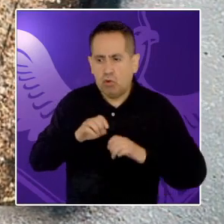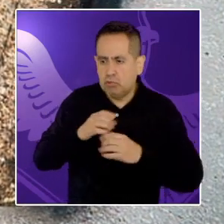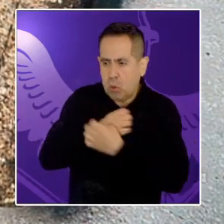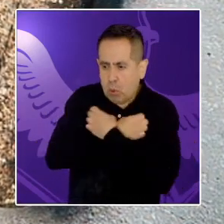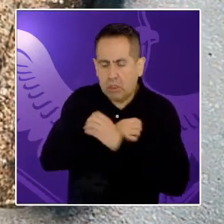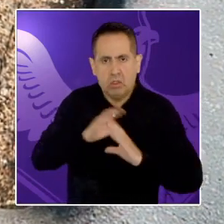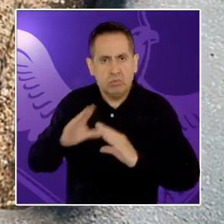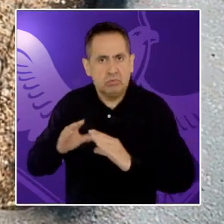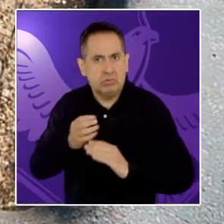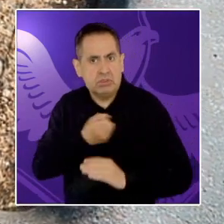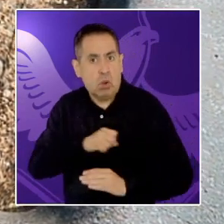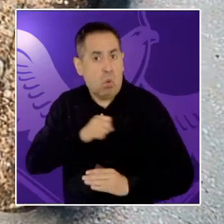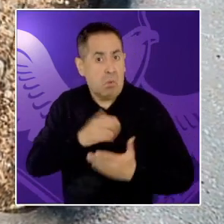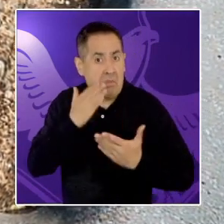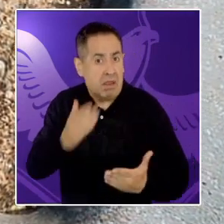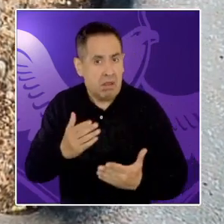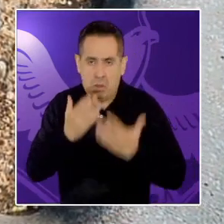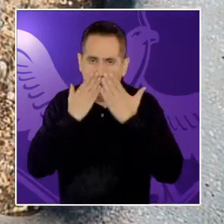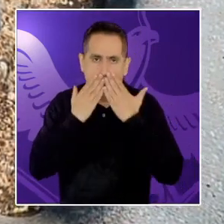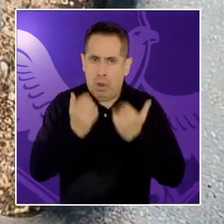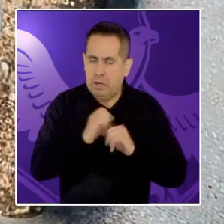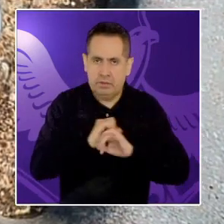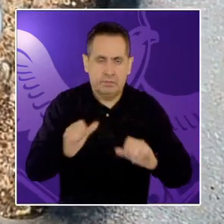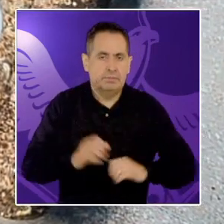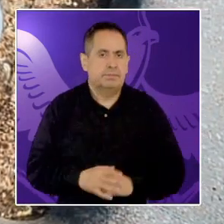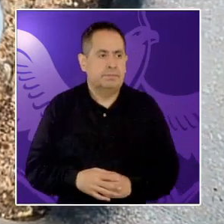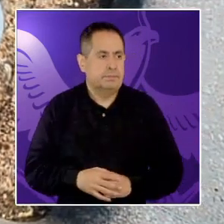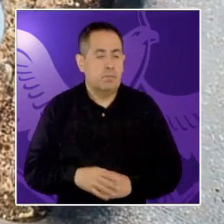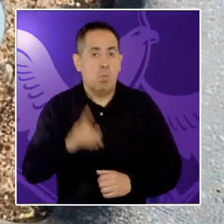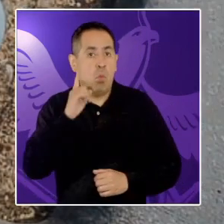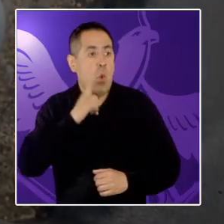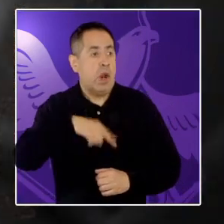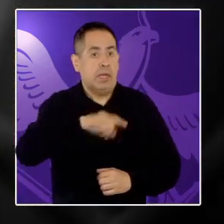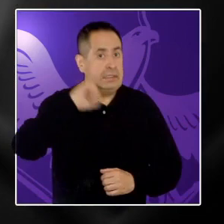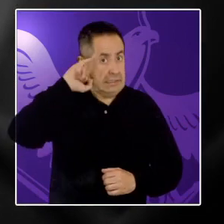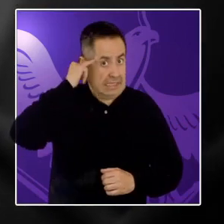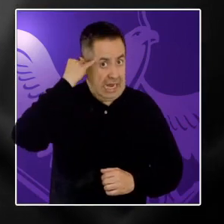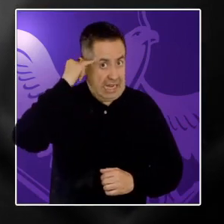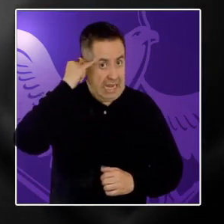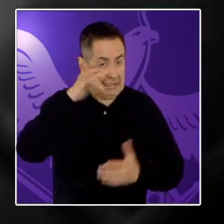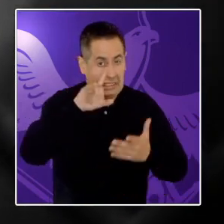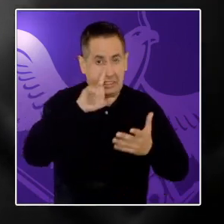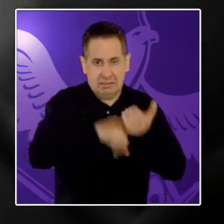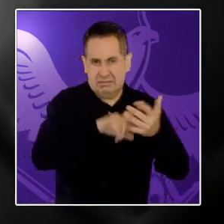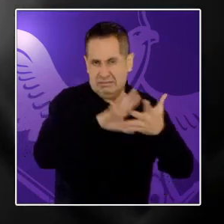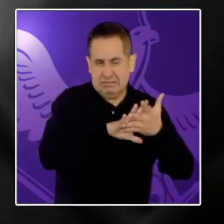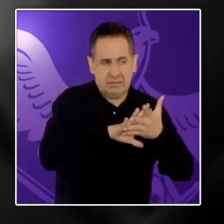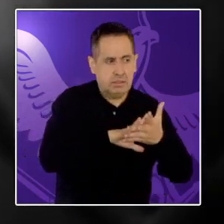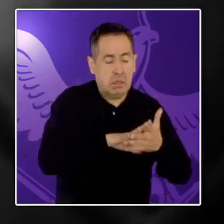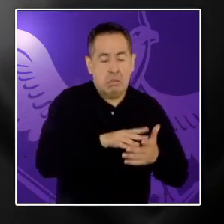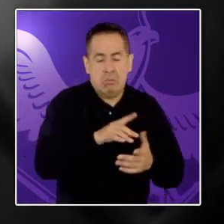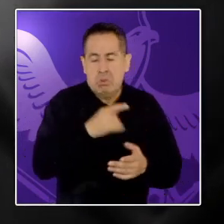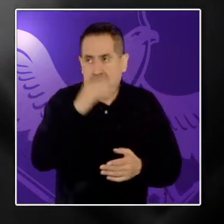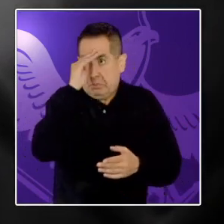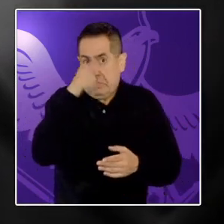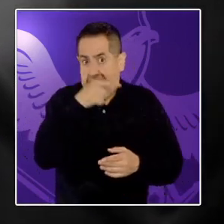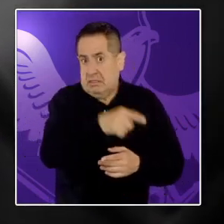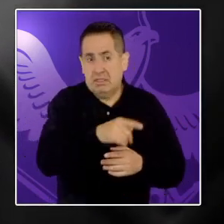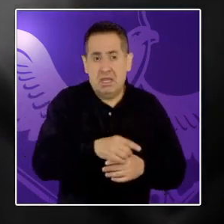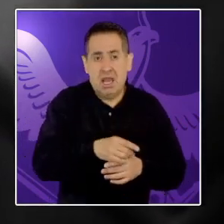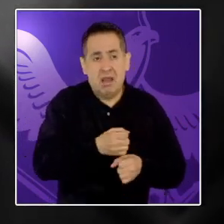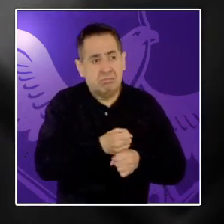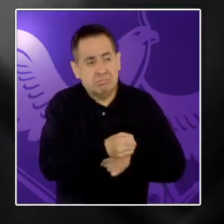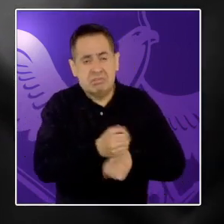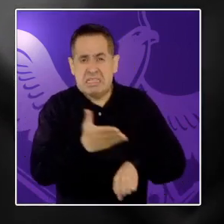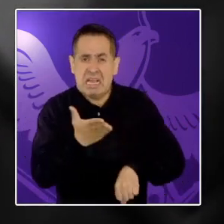salud. Las mujeres indígenas en prisión se encuentran invisibilizadas. Normalmente son castigadas